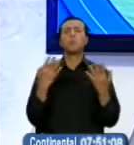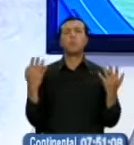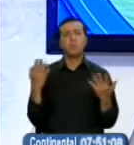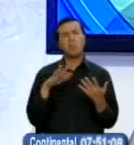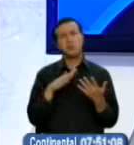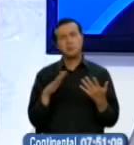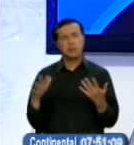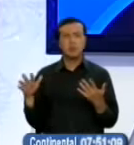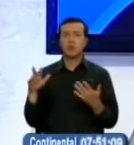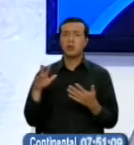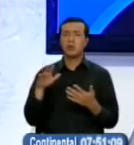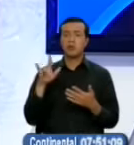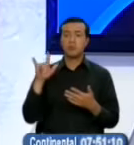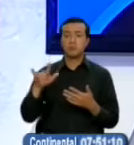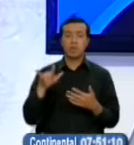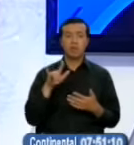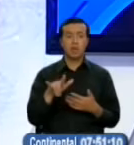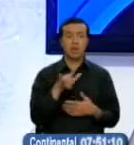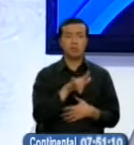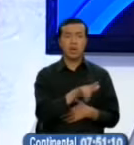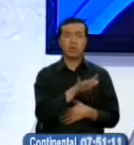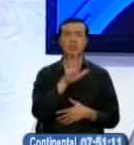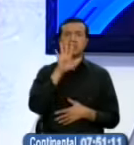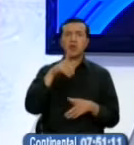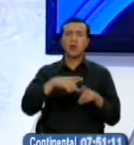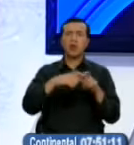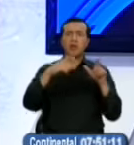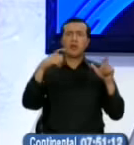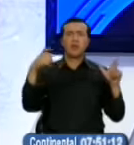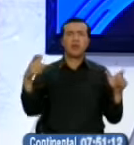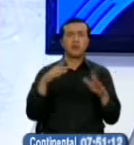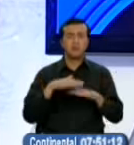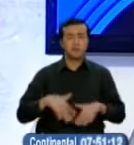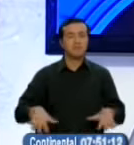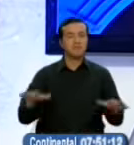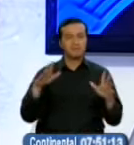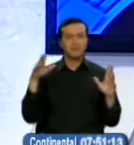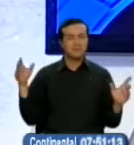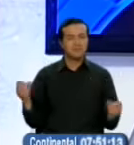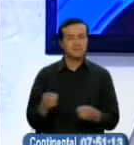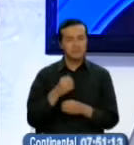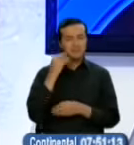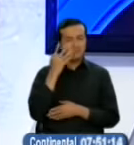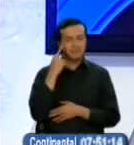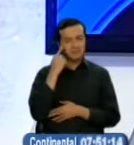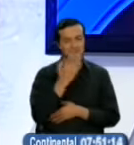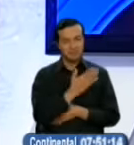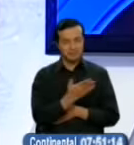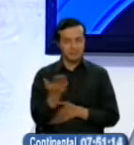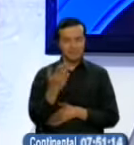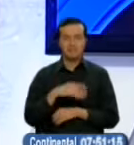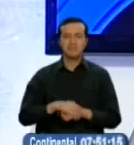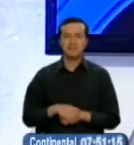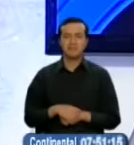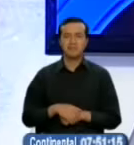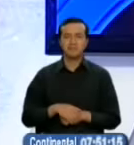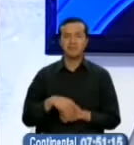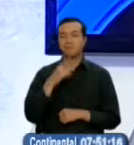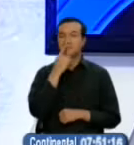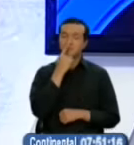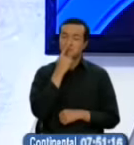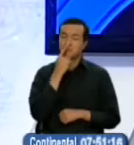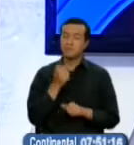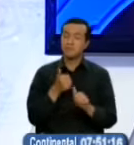se podrían estacionar 5 aviones Airbus. Estas, entre otras cifras, son las que repasamos a continuación como curiosidad de la